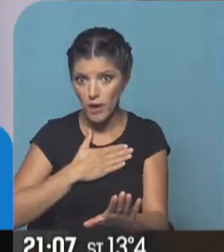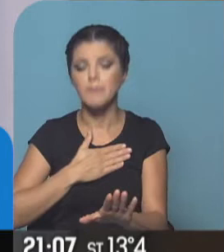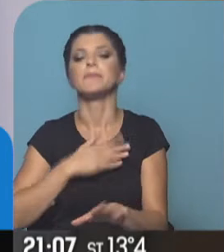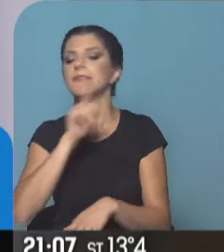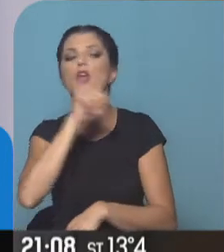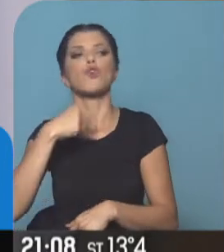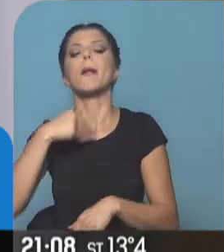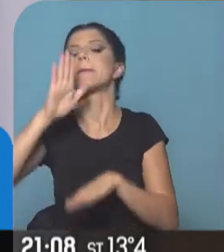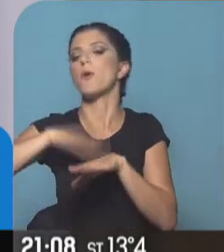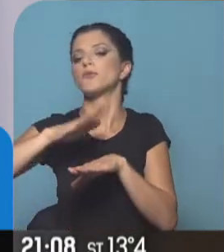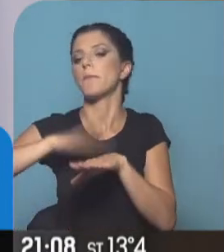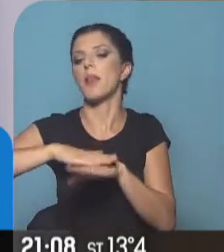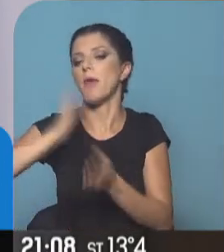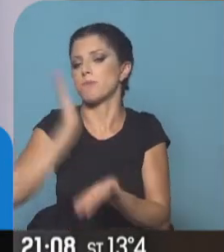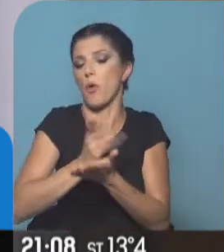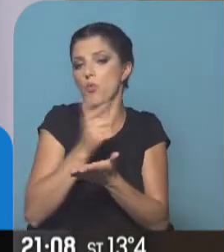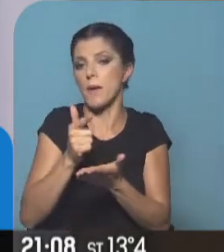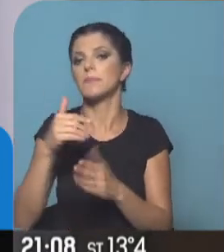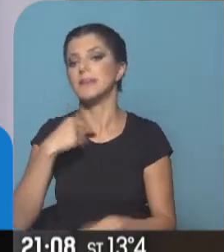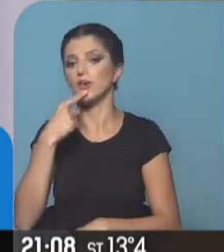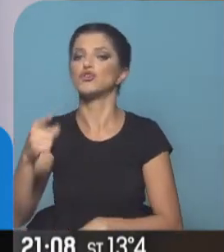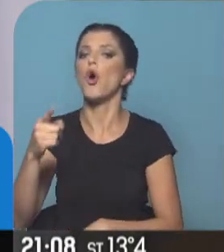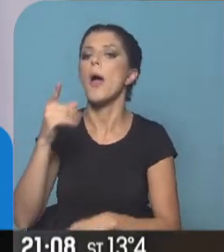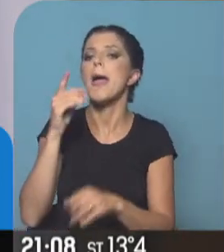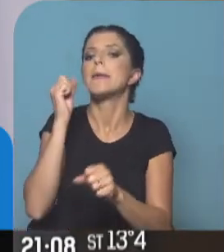responsabilidad penal, dice, yo era un empleado de, no le creo